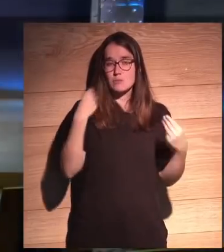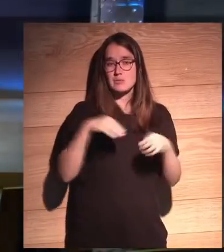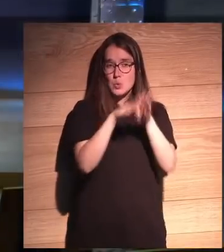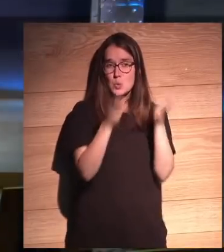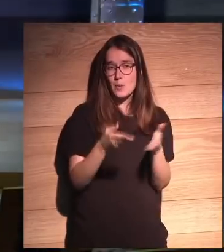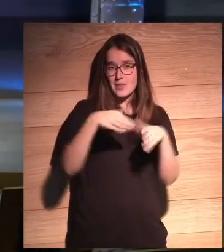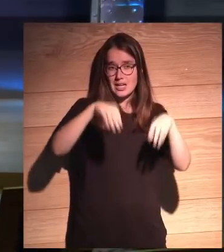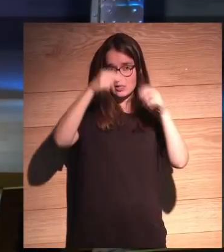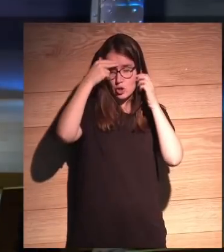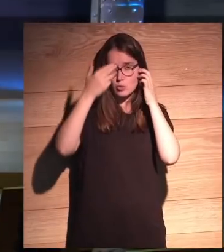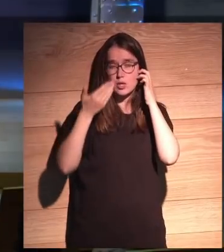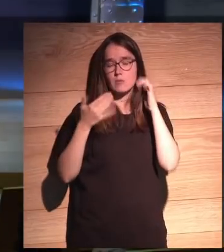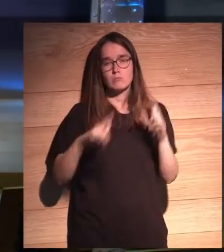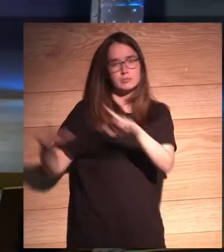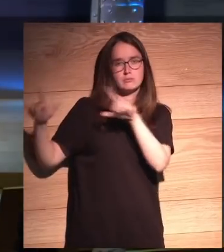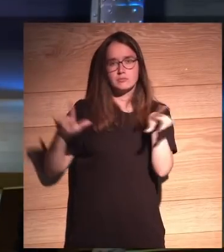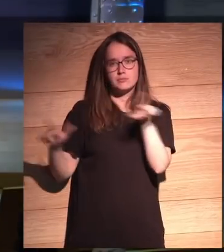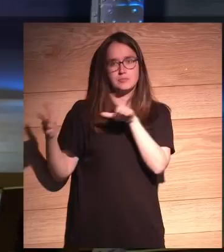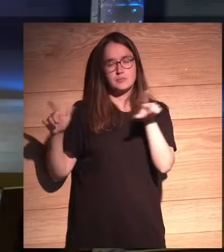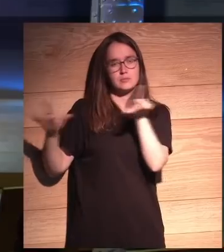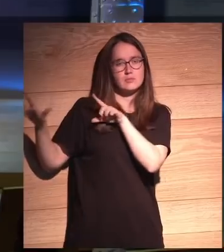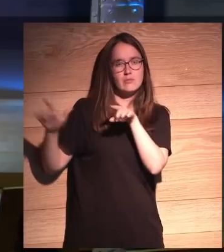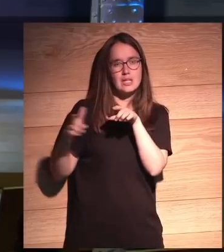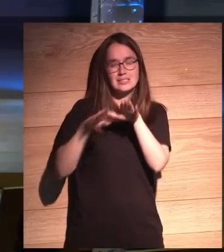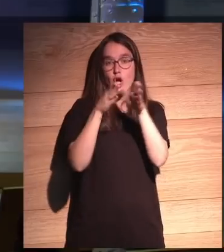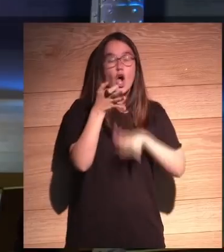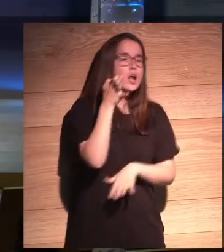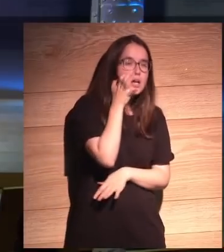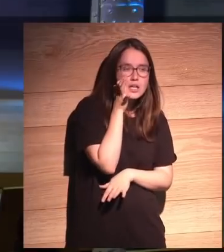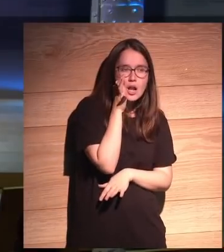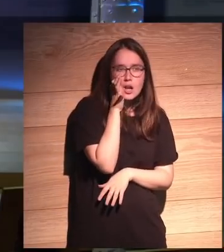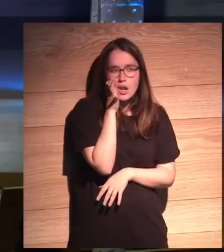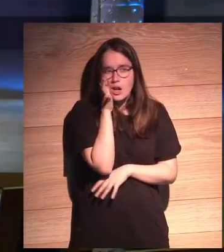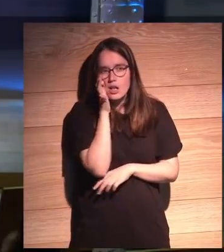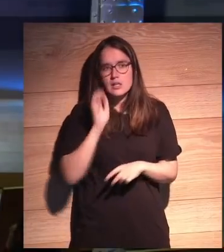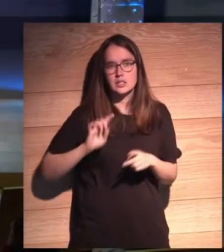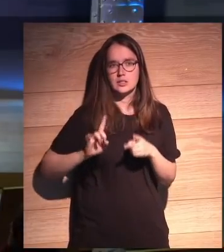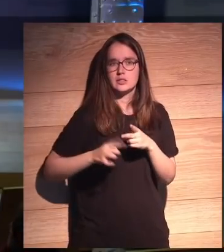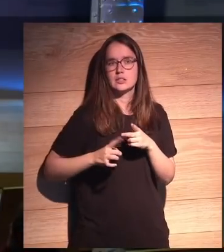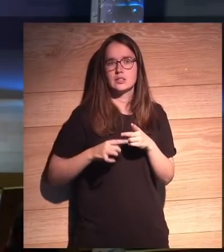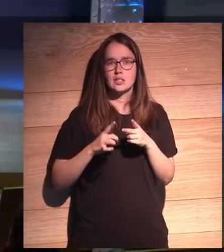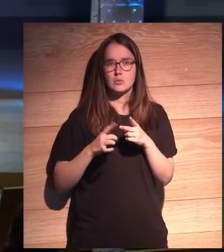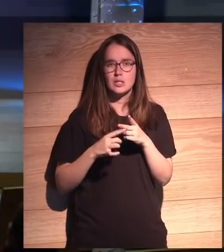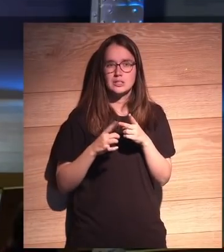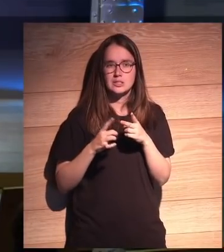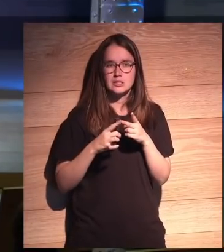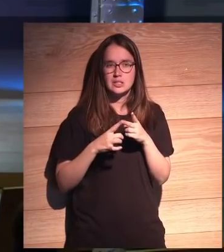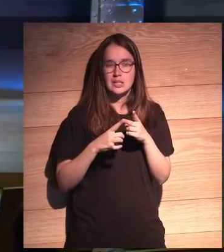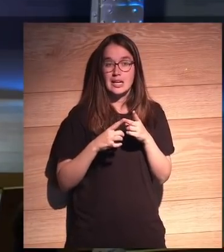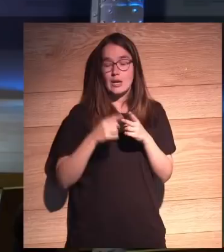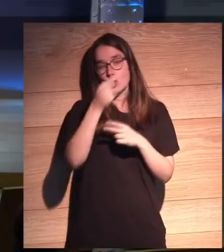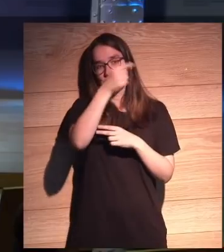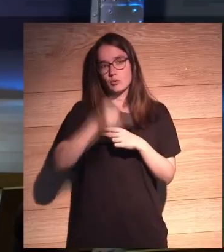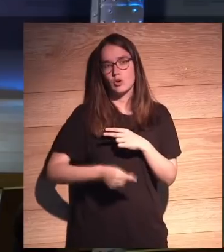Os voy a ir enseñando, en primer lugar, las obras originales y luego las ilustraciones que Laura